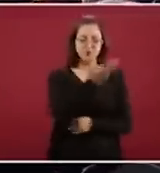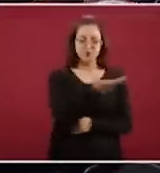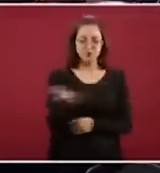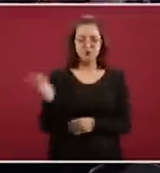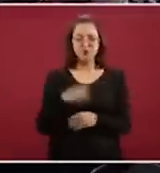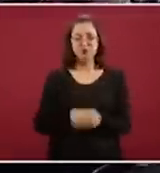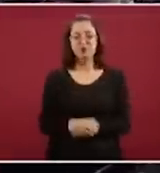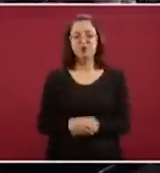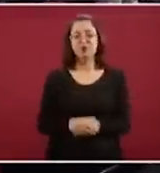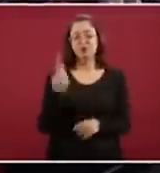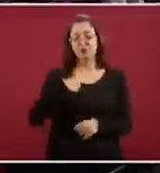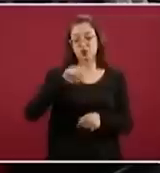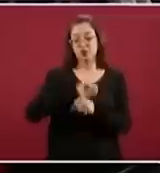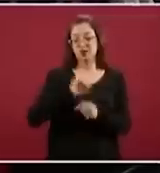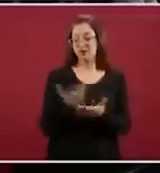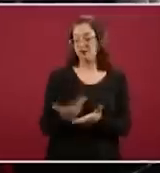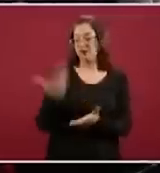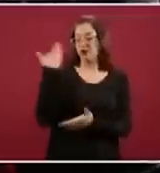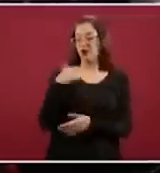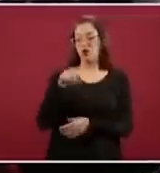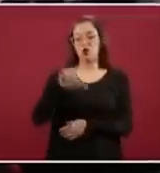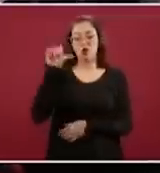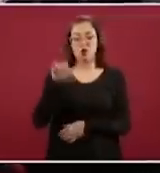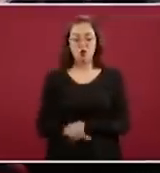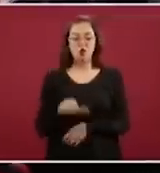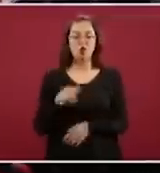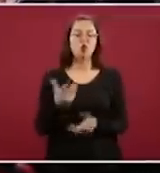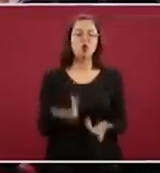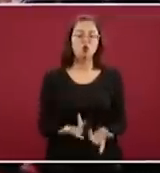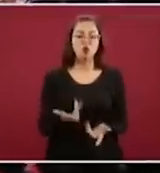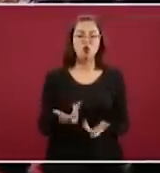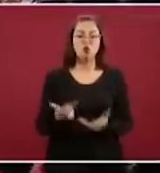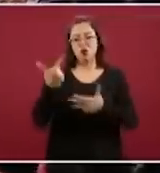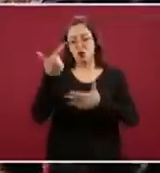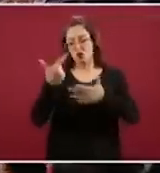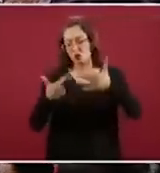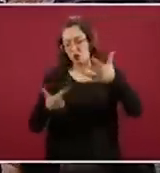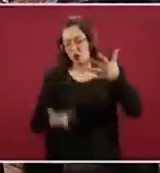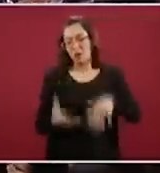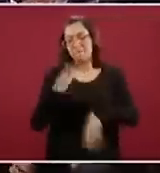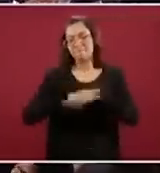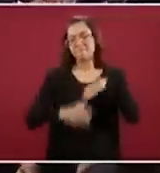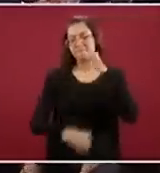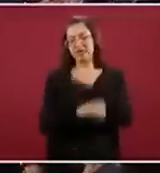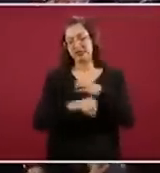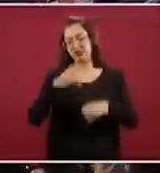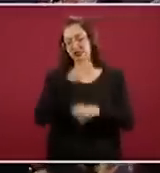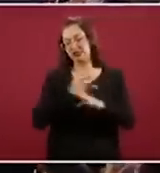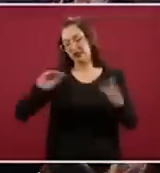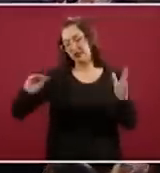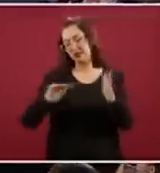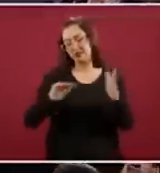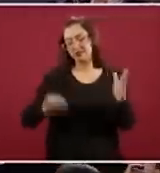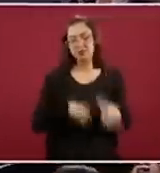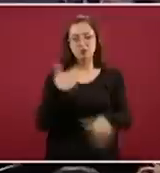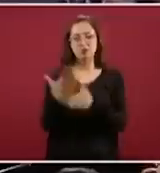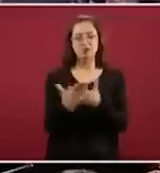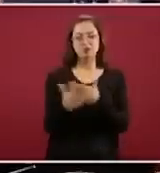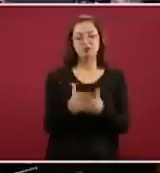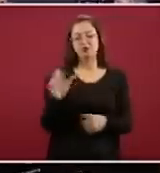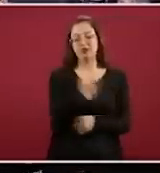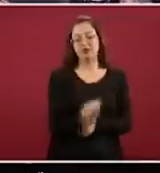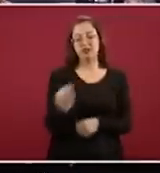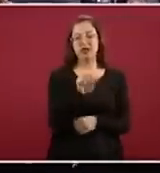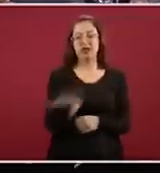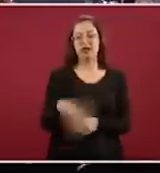Como lo anunciamos la semana pasada, el día de hoy vamos a ampliar la lista de bienes que se van a ofrecer el próximo sábado